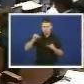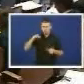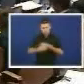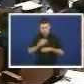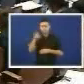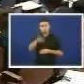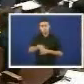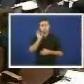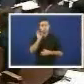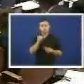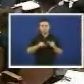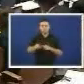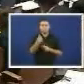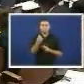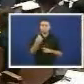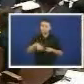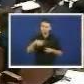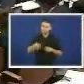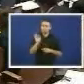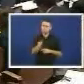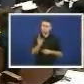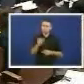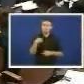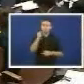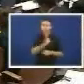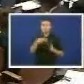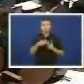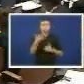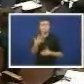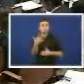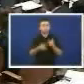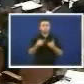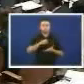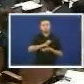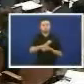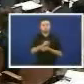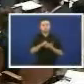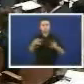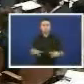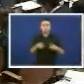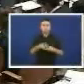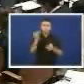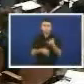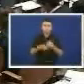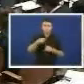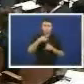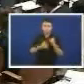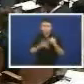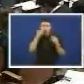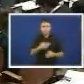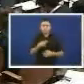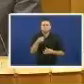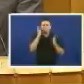no ano 2005 as diferentes prestacións e servicios sociais atendían a algo menos de 30